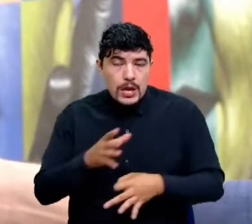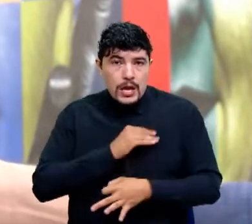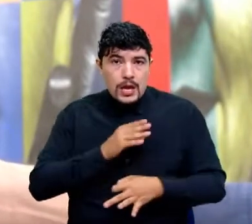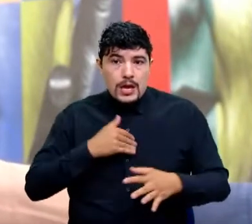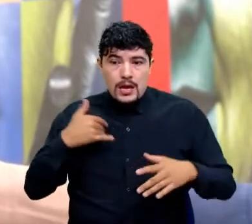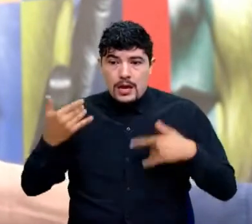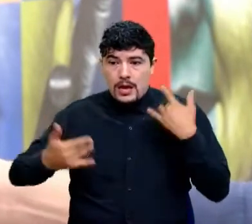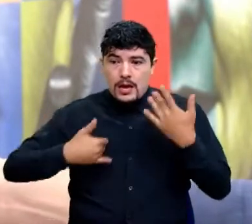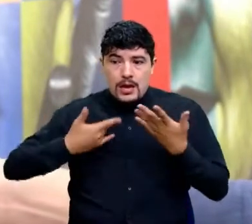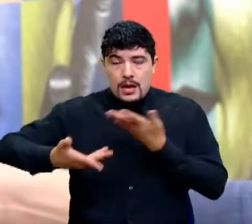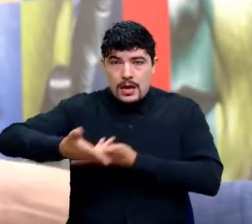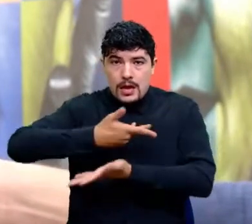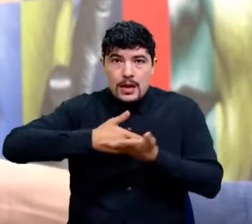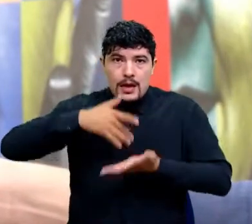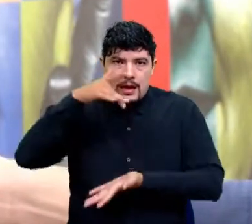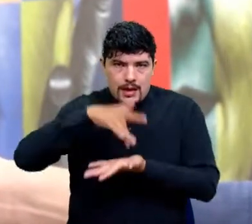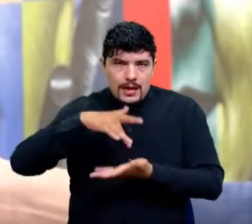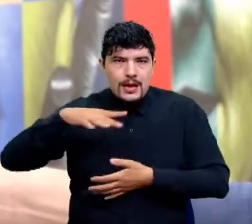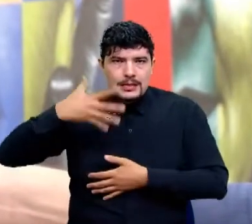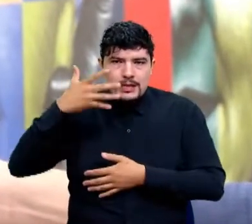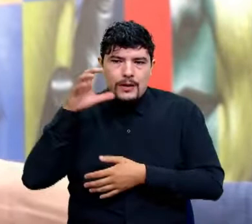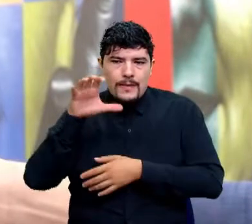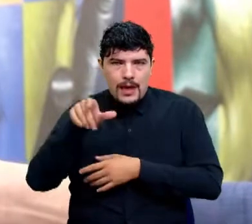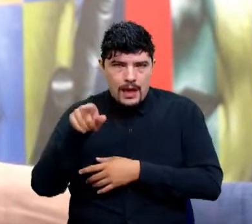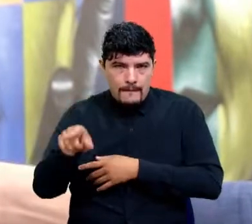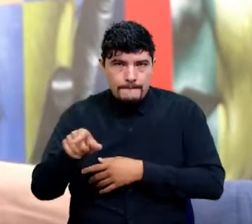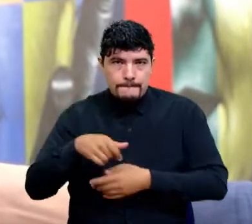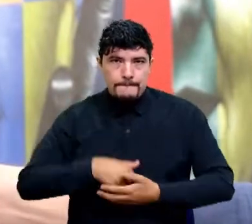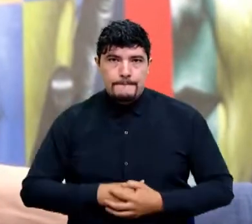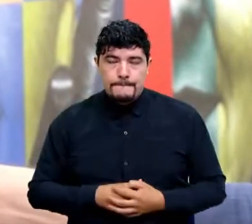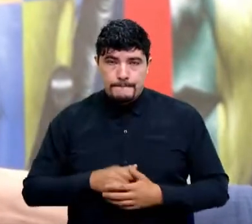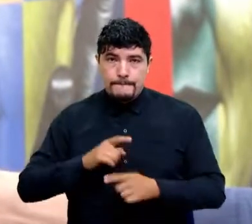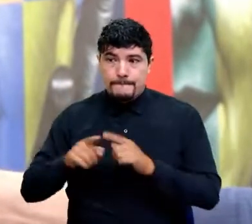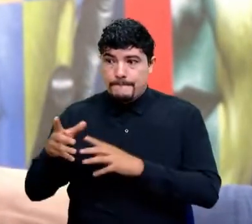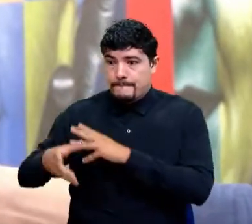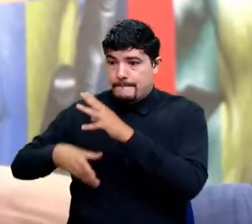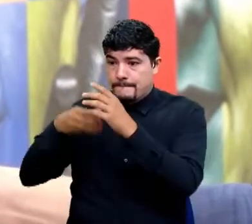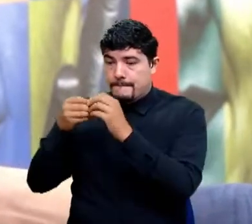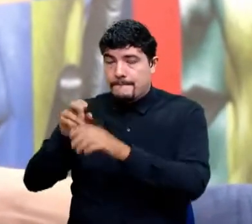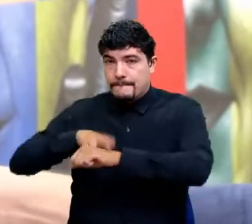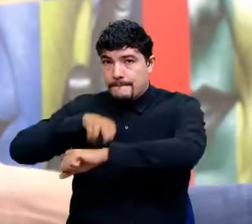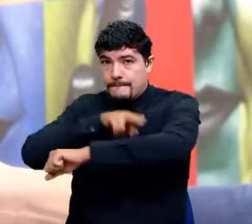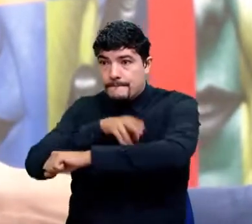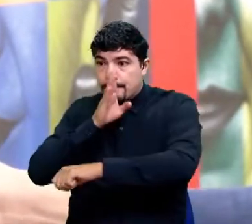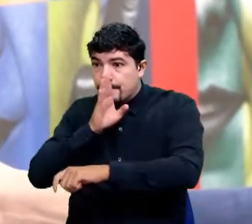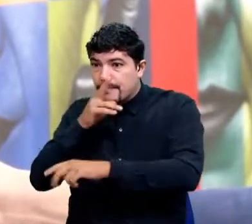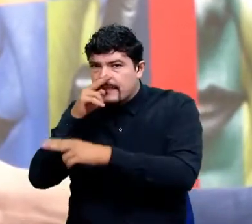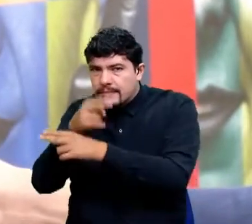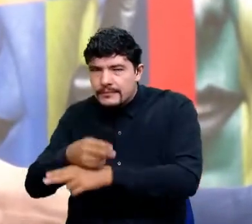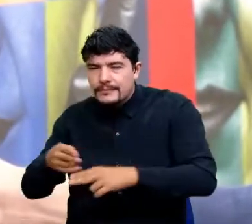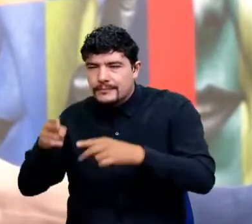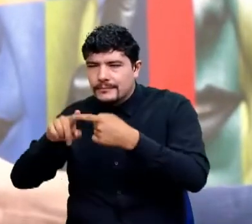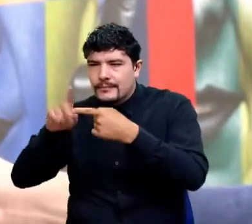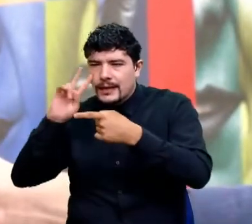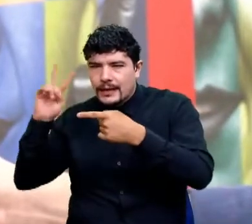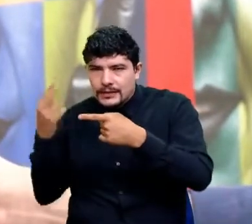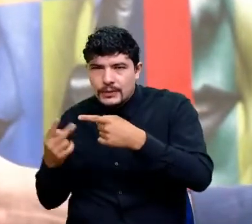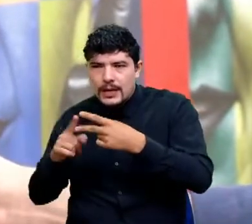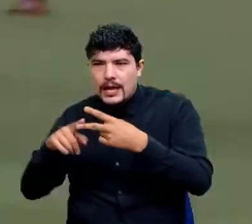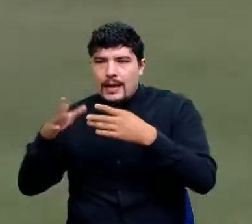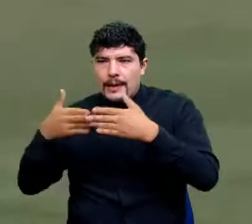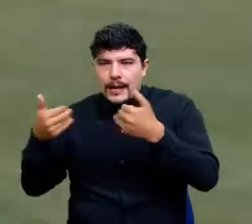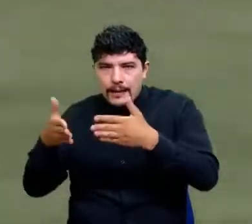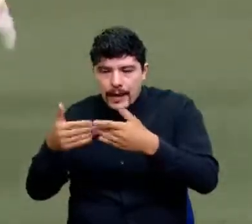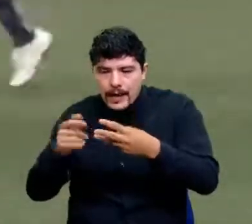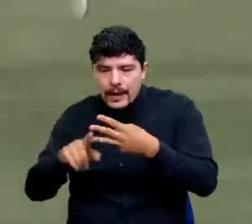5 países confirmados lógicamente colombia país anfitrión pero también vamos a tener delegaciones de niños provenientes de venezuela panamá ecuador y